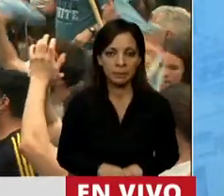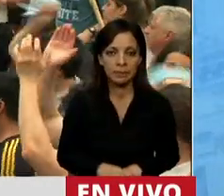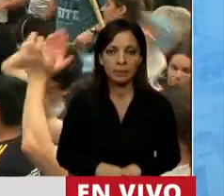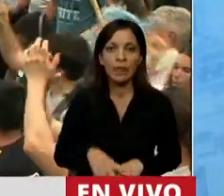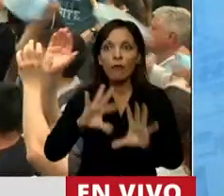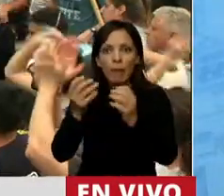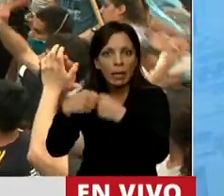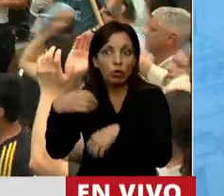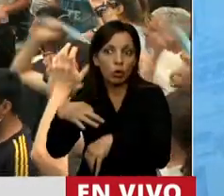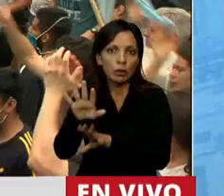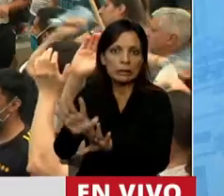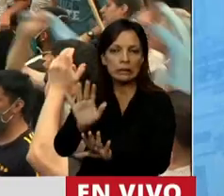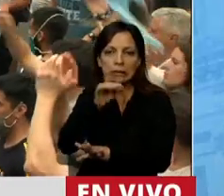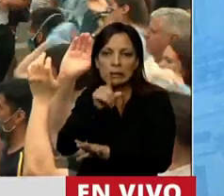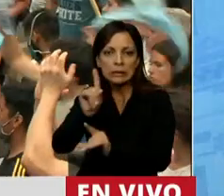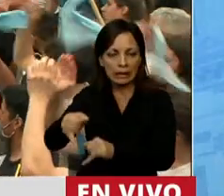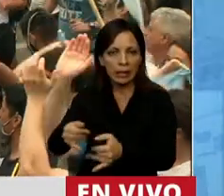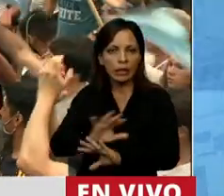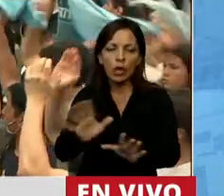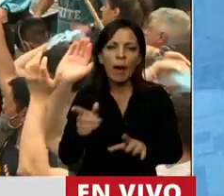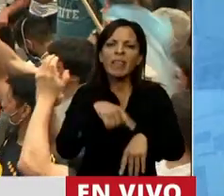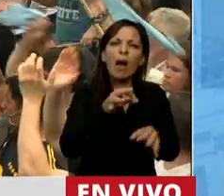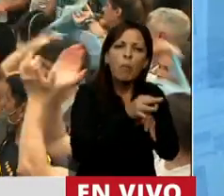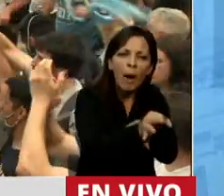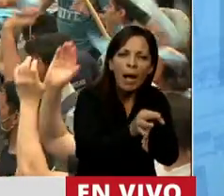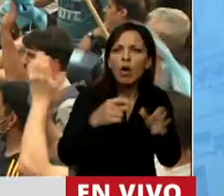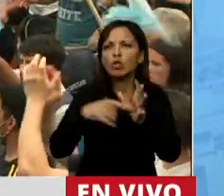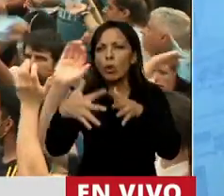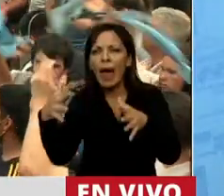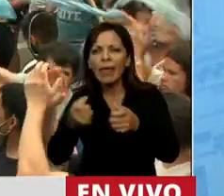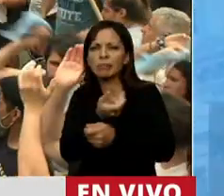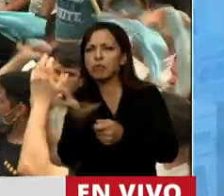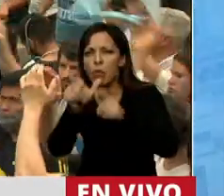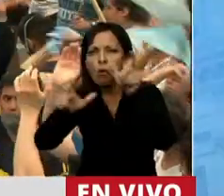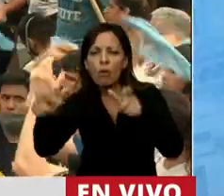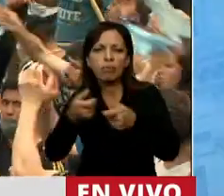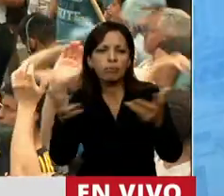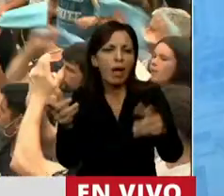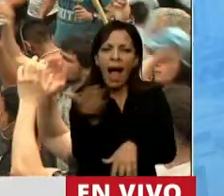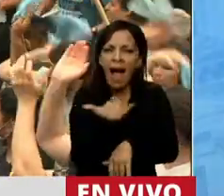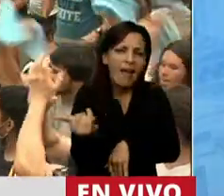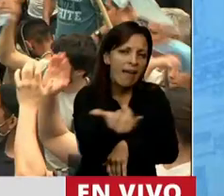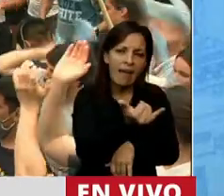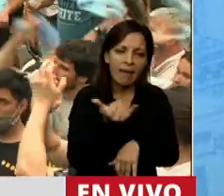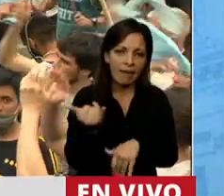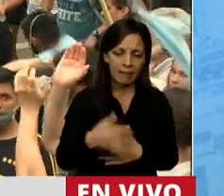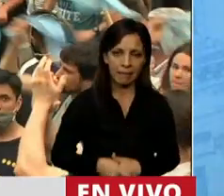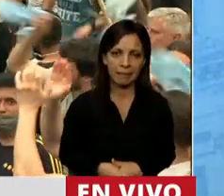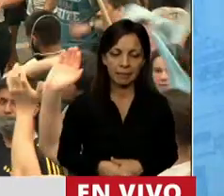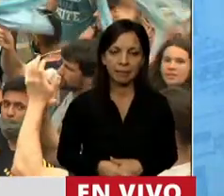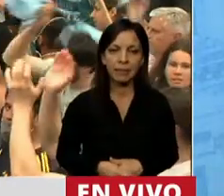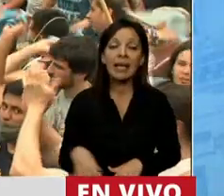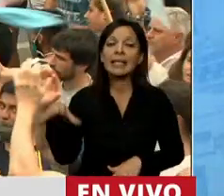manera clandestino. Y pasa en los pueblos chicos, infierno grande, y pasa en las ciudades, y pasa en todas las clases sociales.